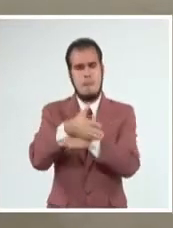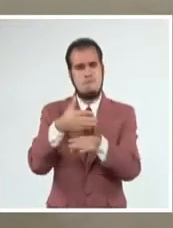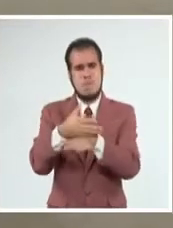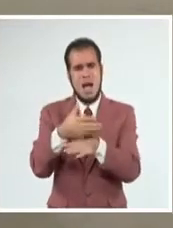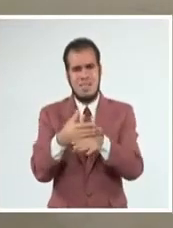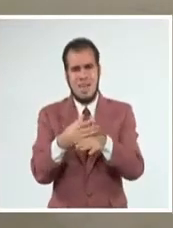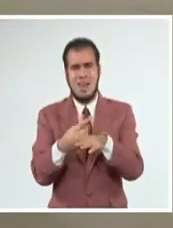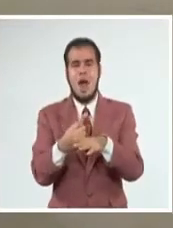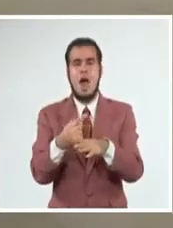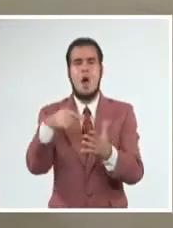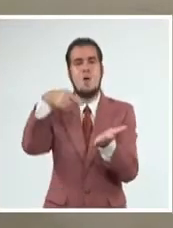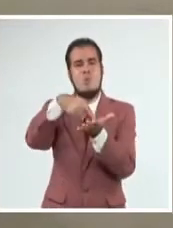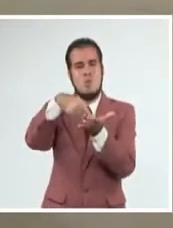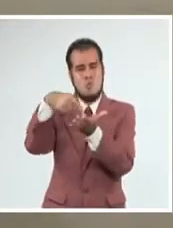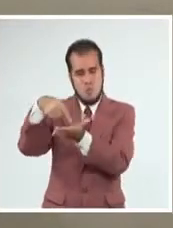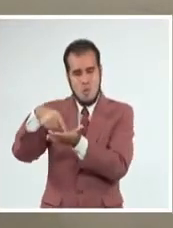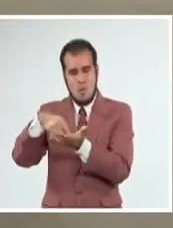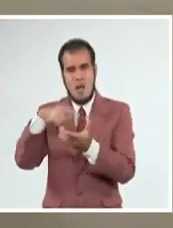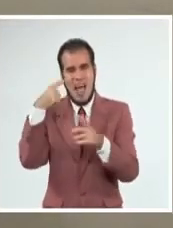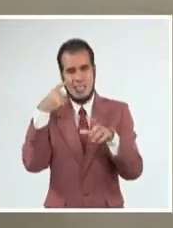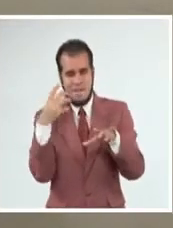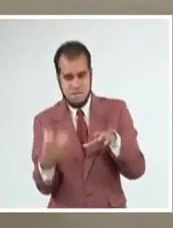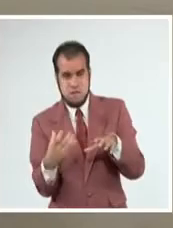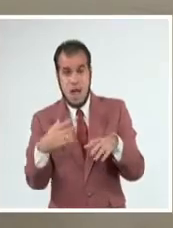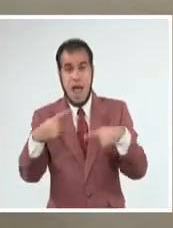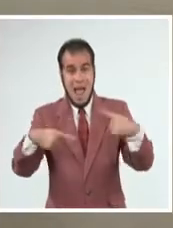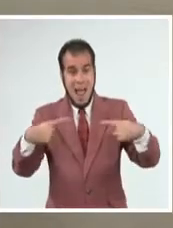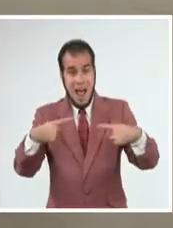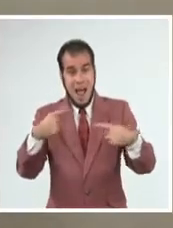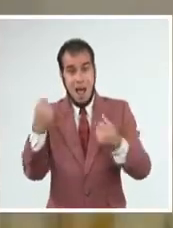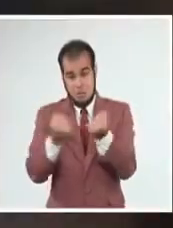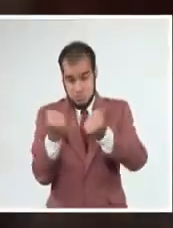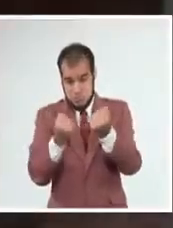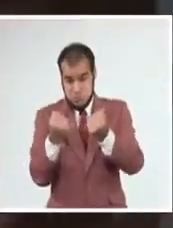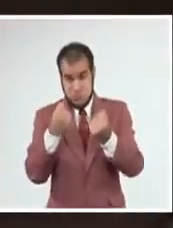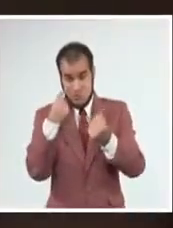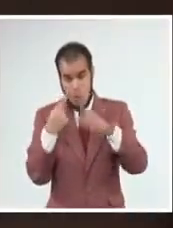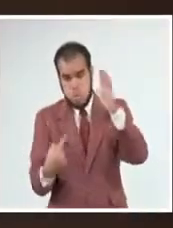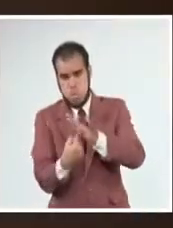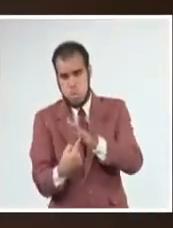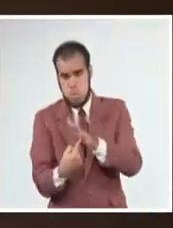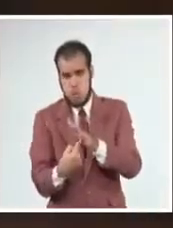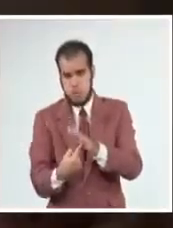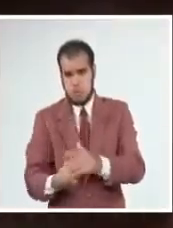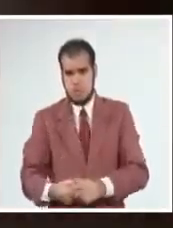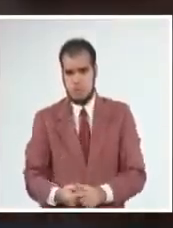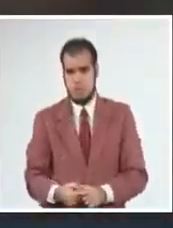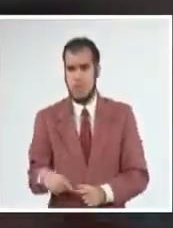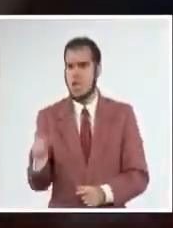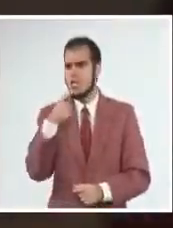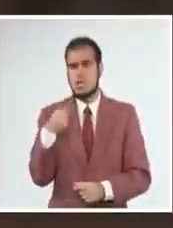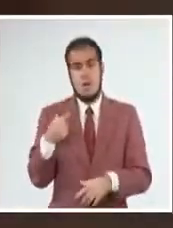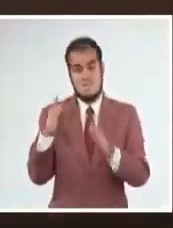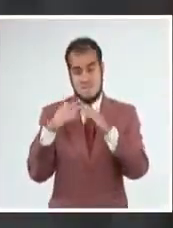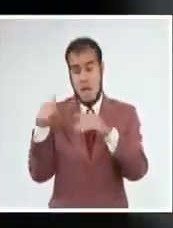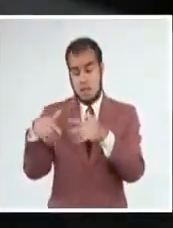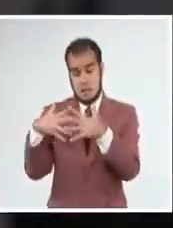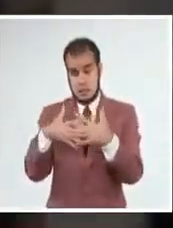hacer puestas debajo de las patrullas para ser ponchadas y no pudieran avanzar. Yo vivo aquí en Estados Unidos y